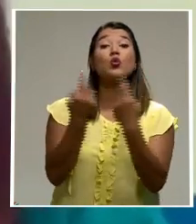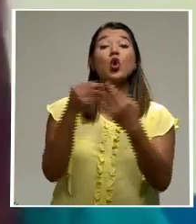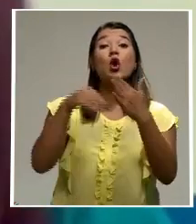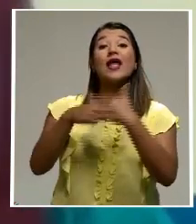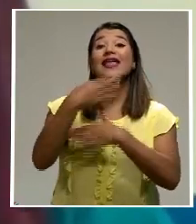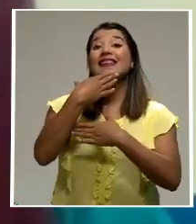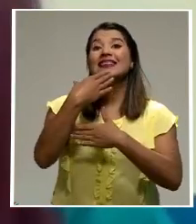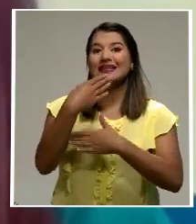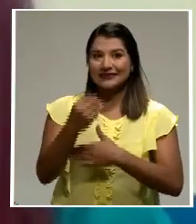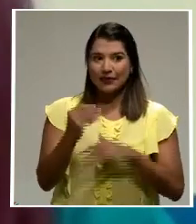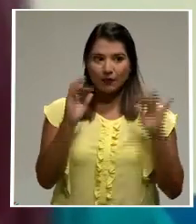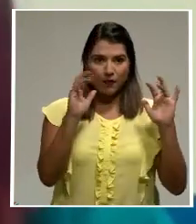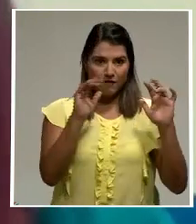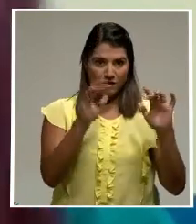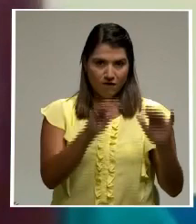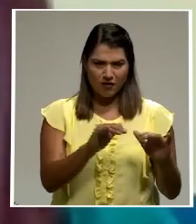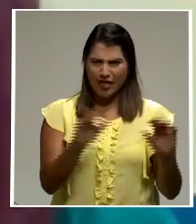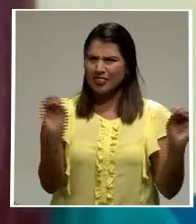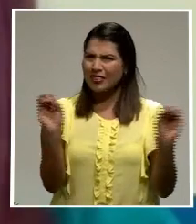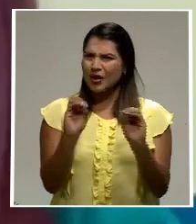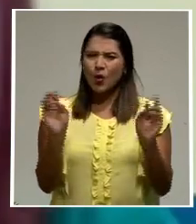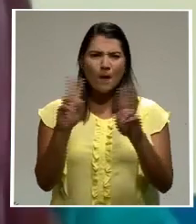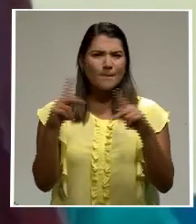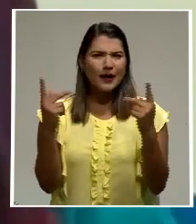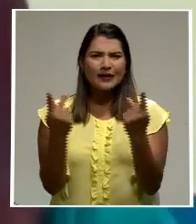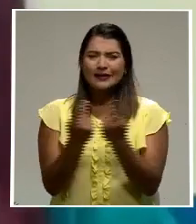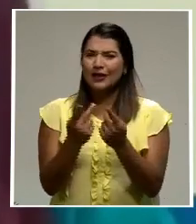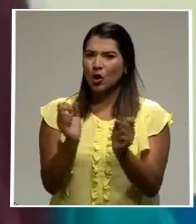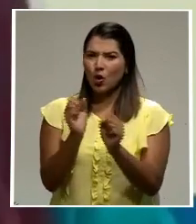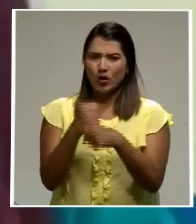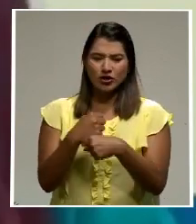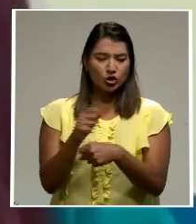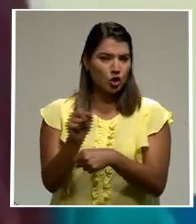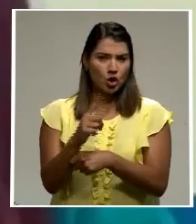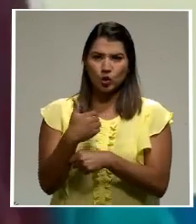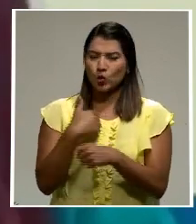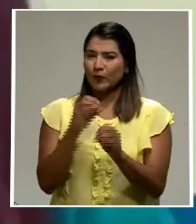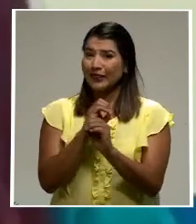lo había ejecutado y no hubo ningún problema, se acataron